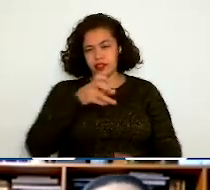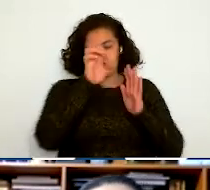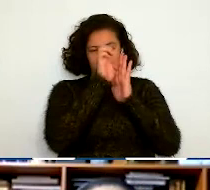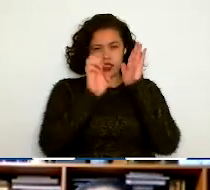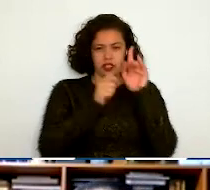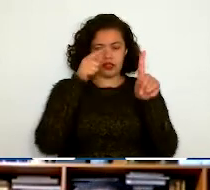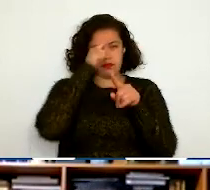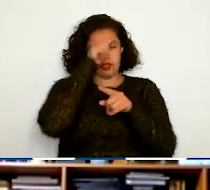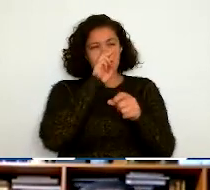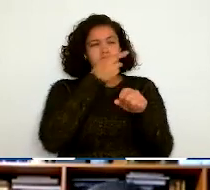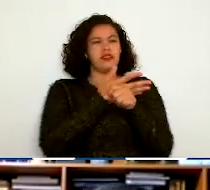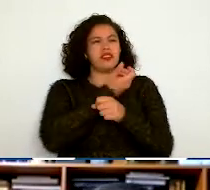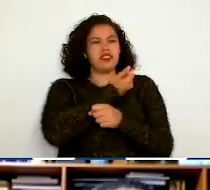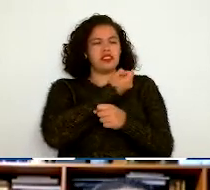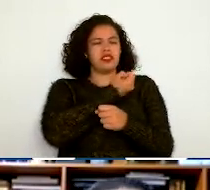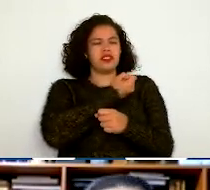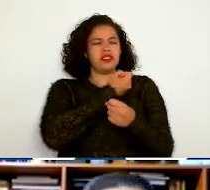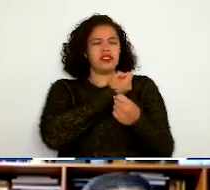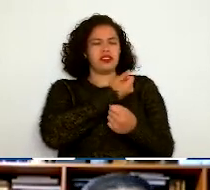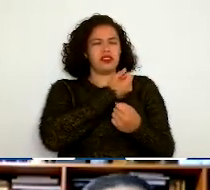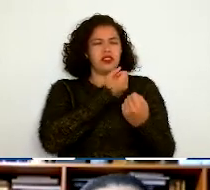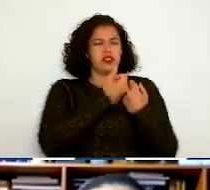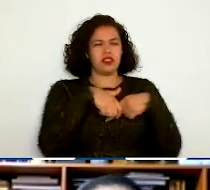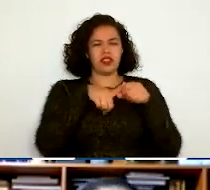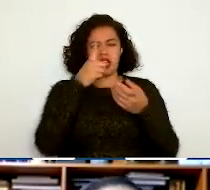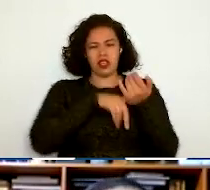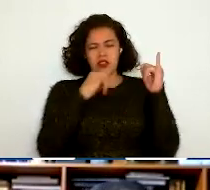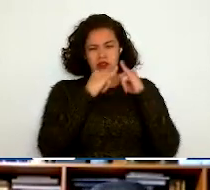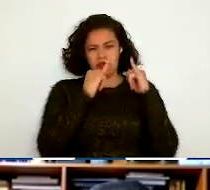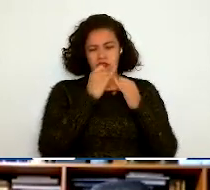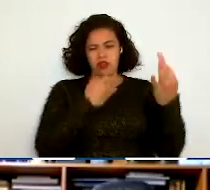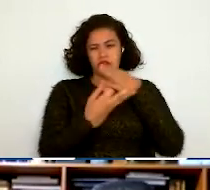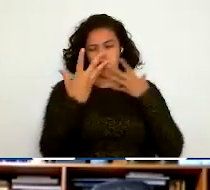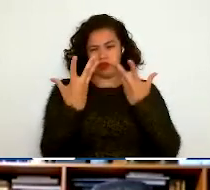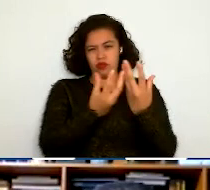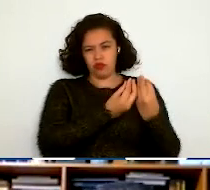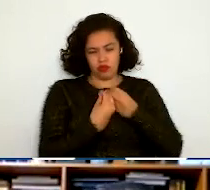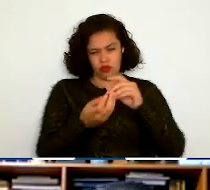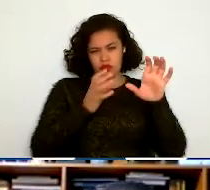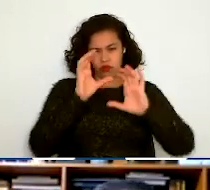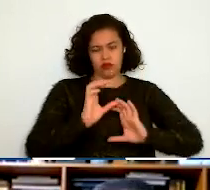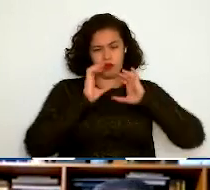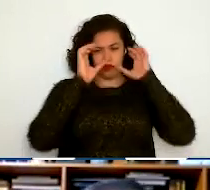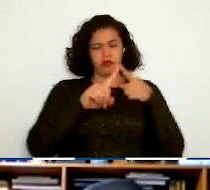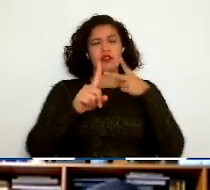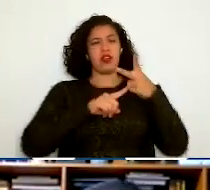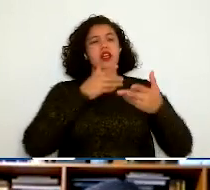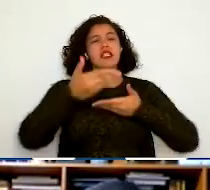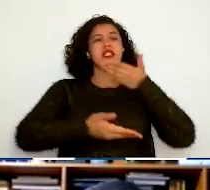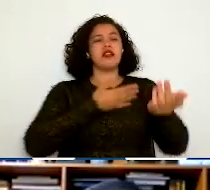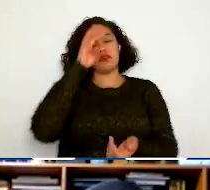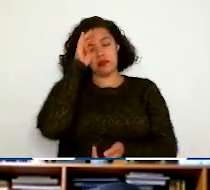la responsabilidad social dentro de una institución. El cuidarnos entre todos, el que otorgue un servicio